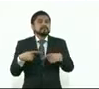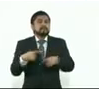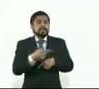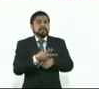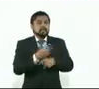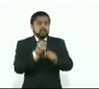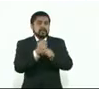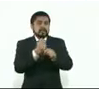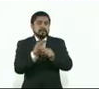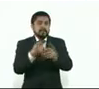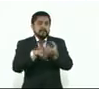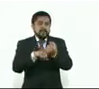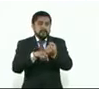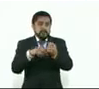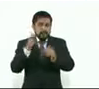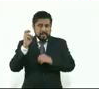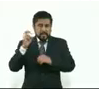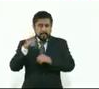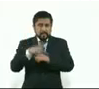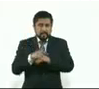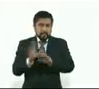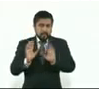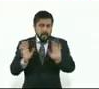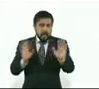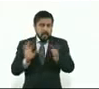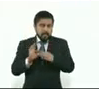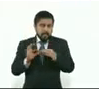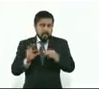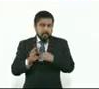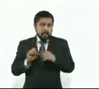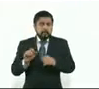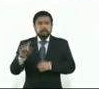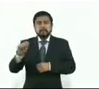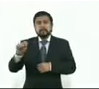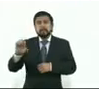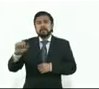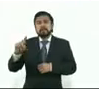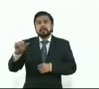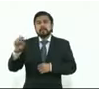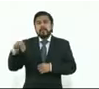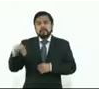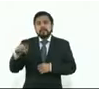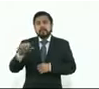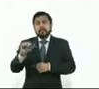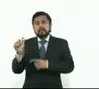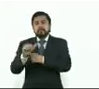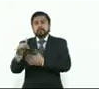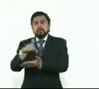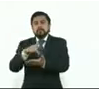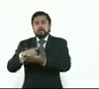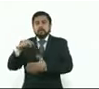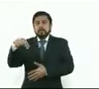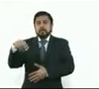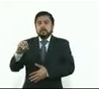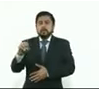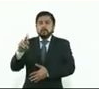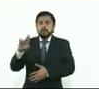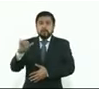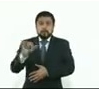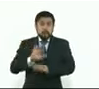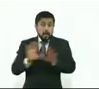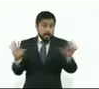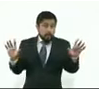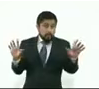microbús, ya lo mencioné, Tepepan y La Noria. Siguiente lámina. Ya son todos. Menciono